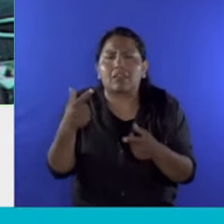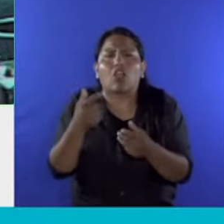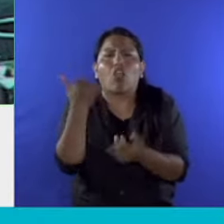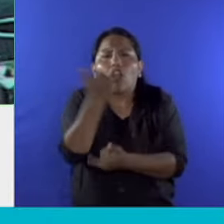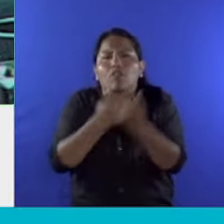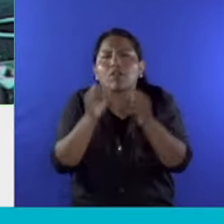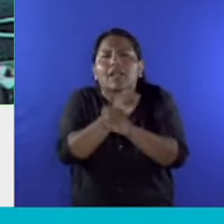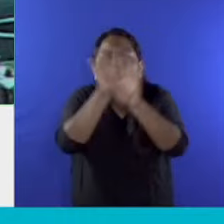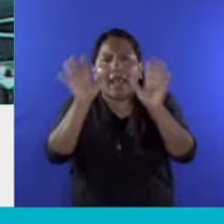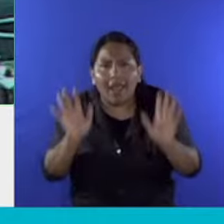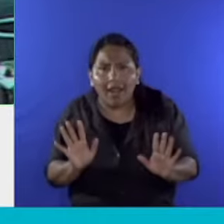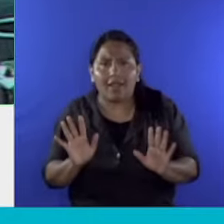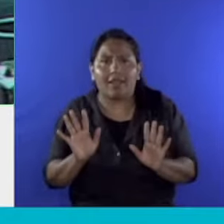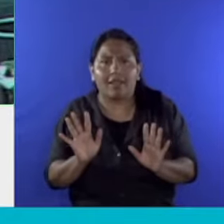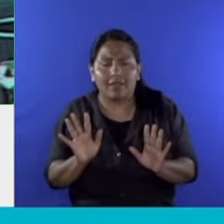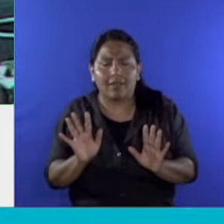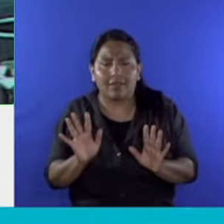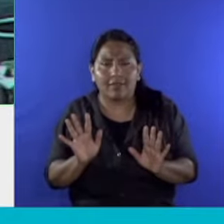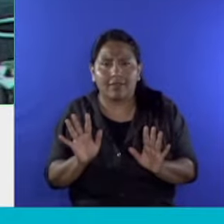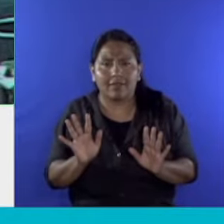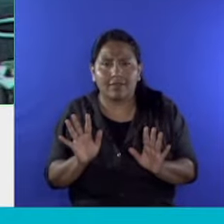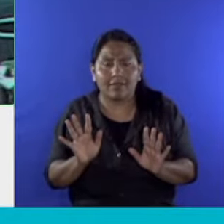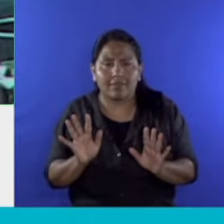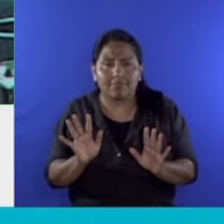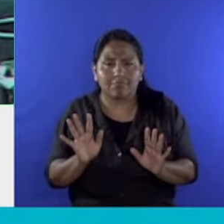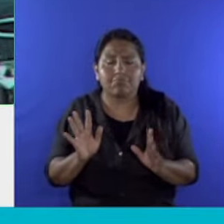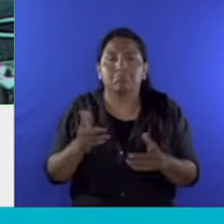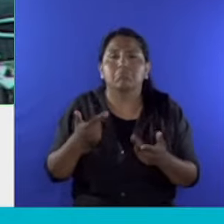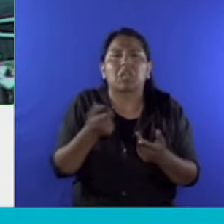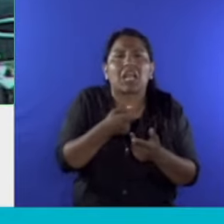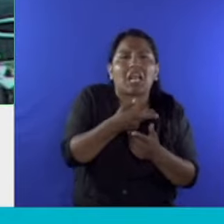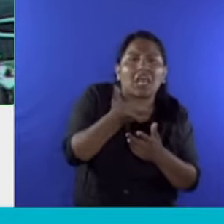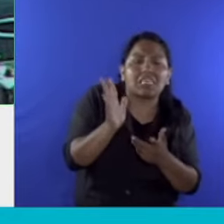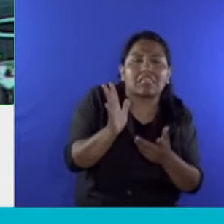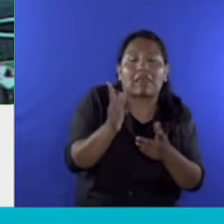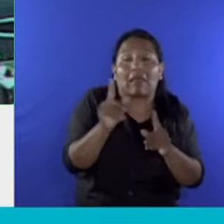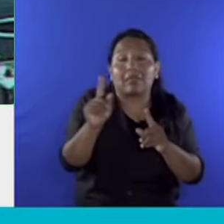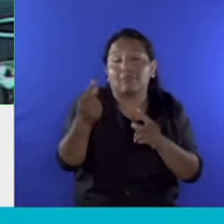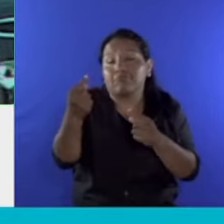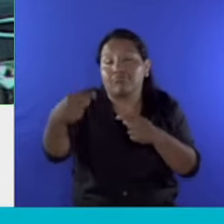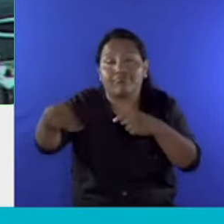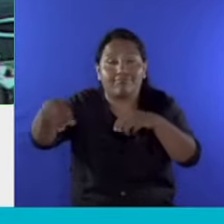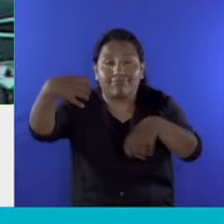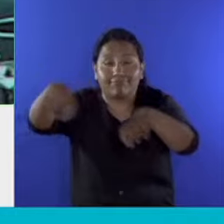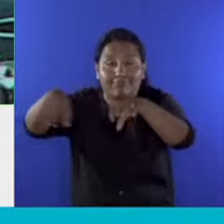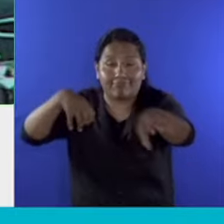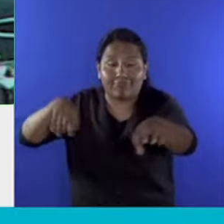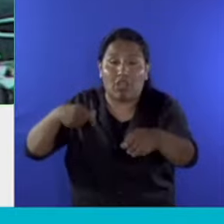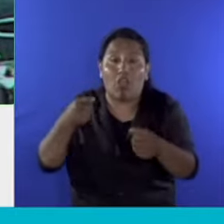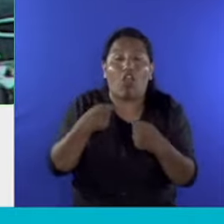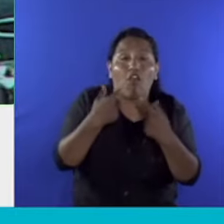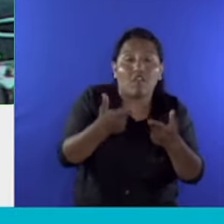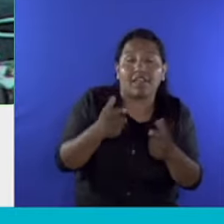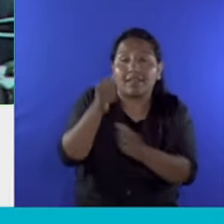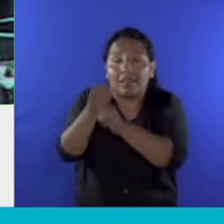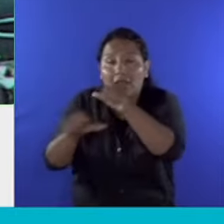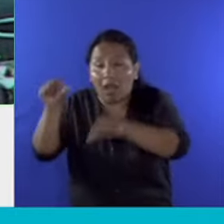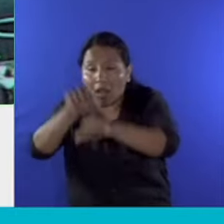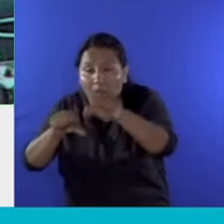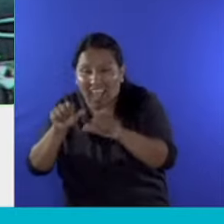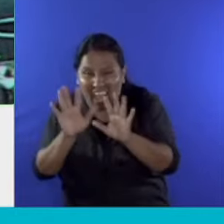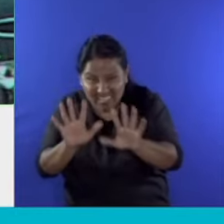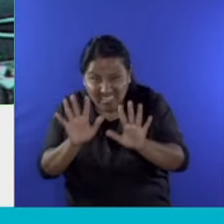limpia, transparente, entre una cantidad atomizada de oferentes y de laboratorios? En